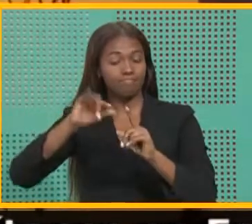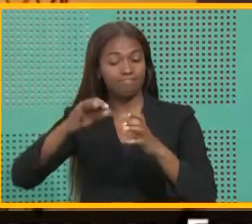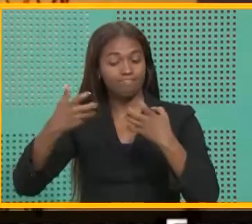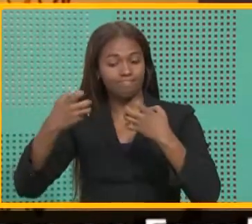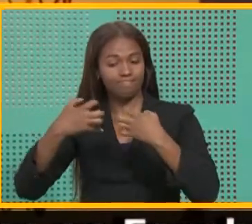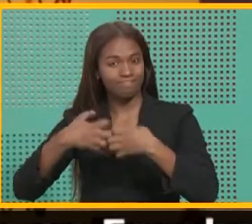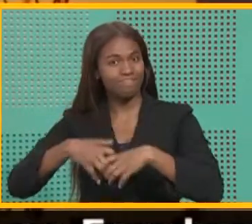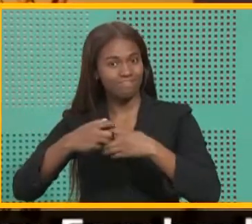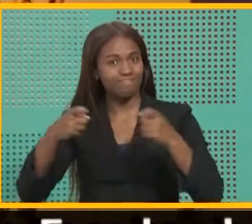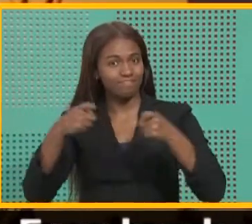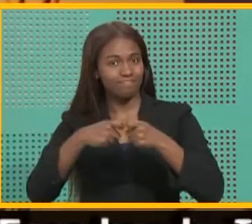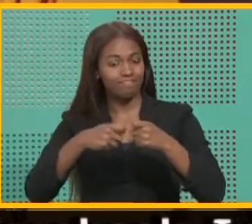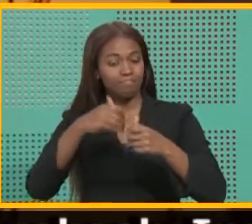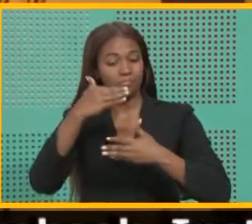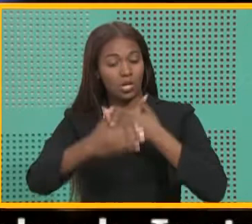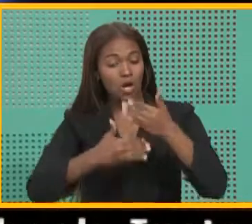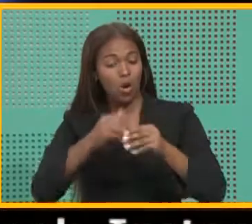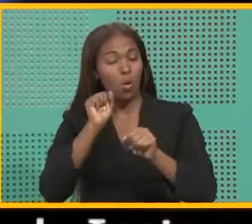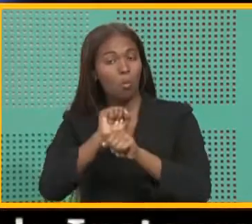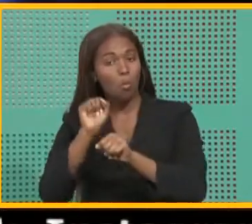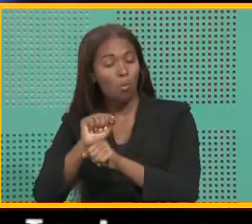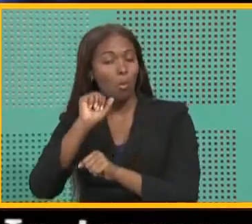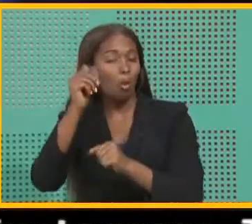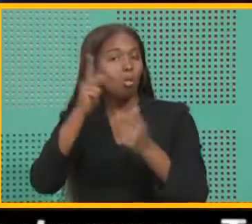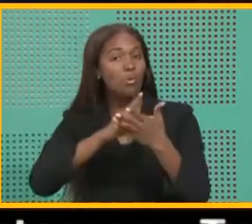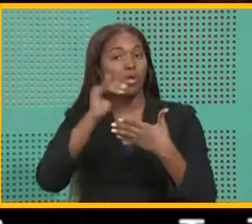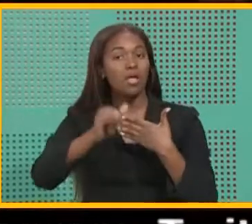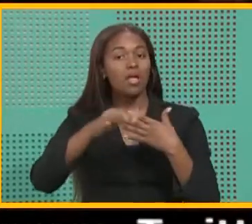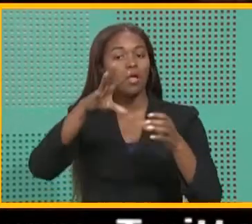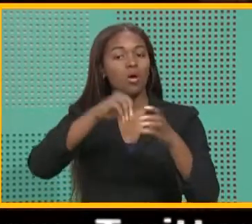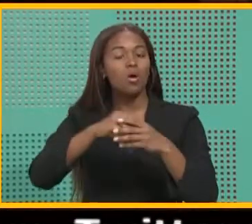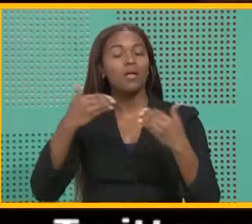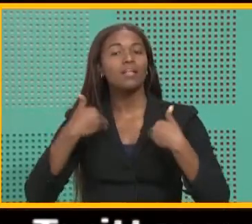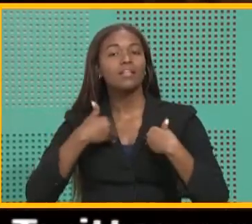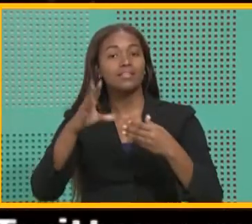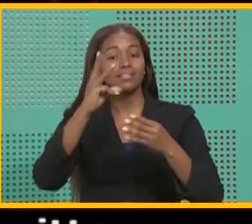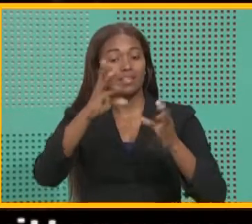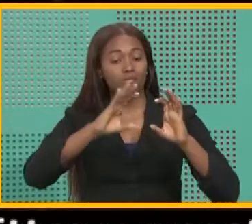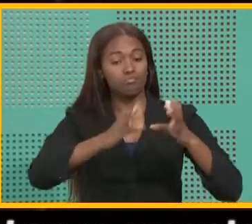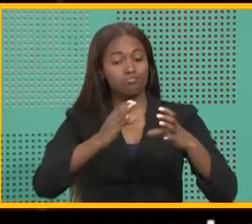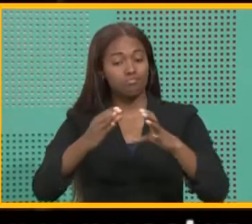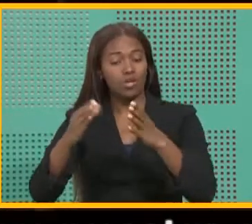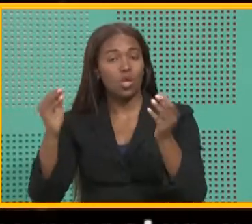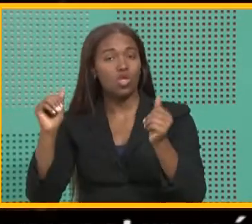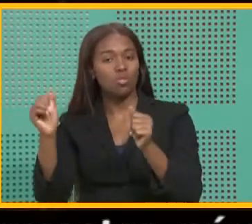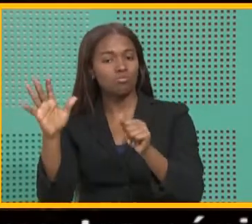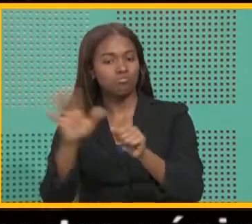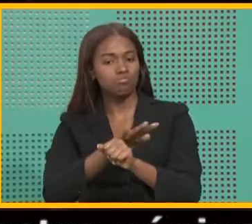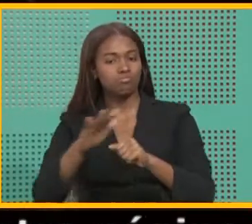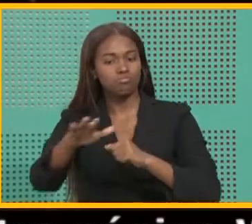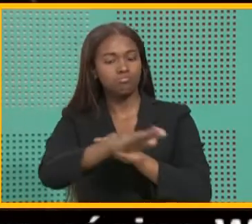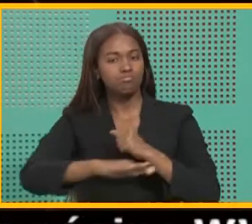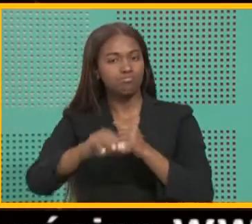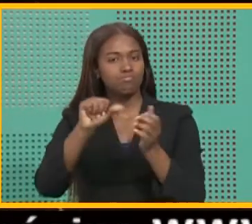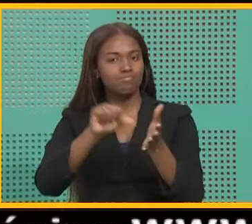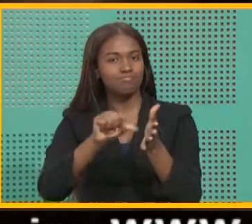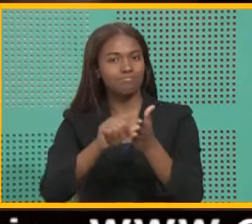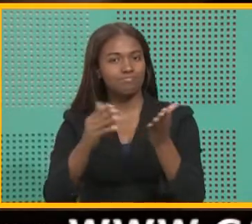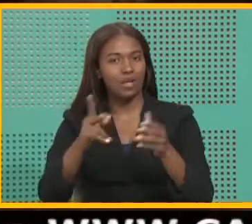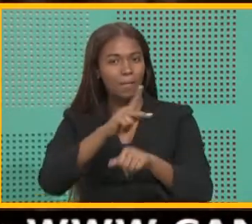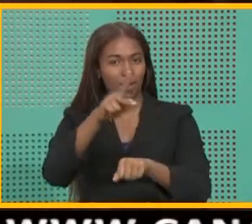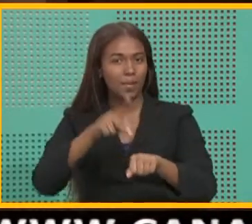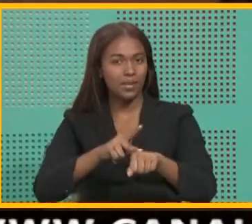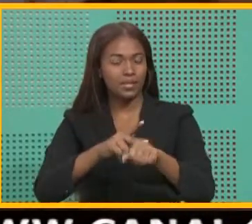eléctrica avanza en la realización de otros proyectos que incluyen unos 6 circuitos de todo el casco urbano del municipio cabecera de esta